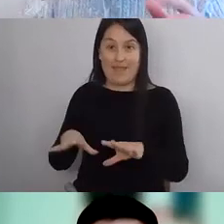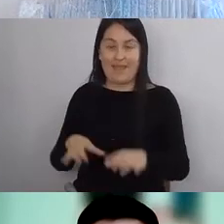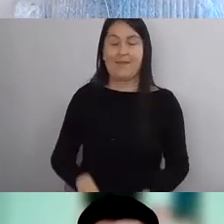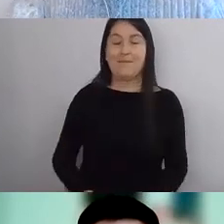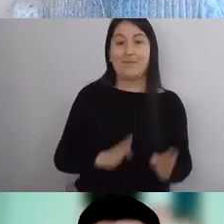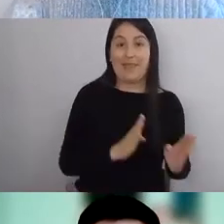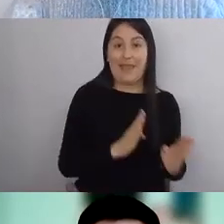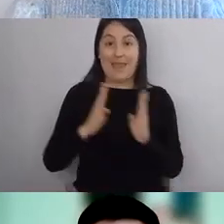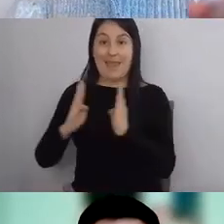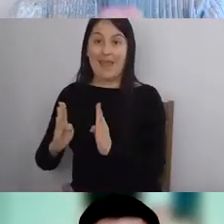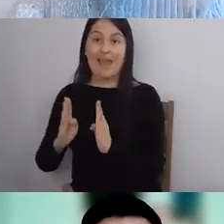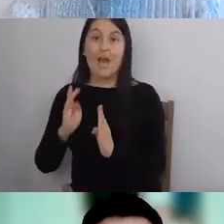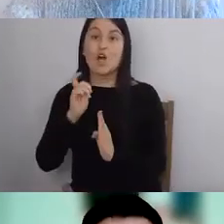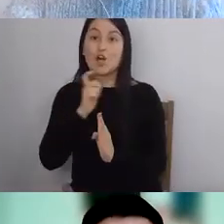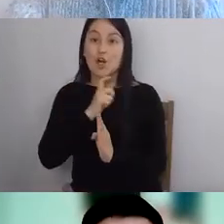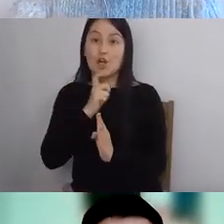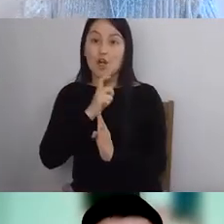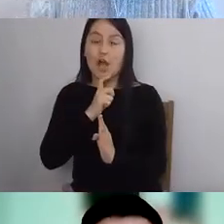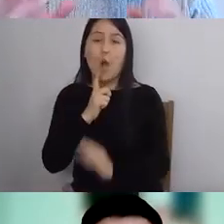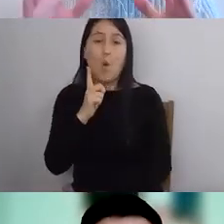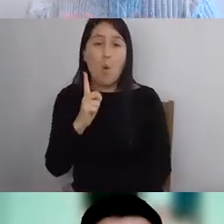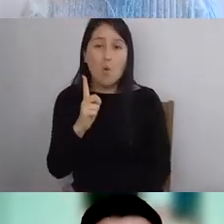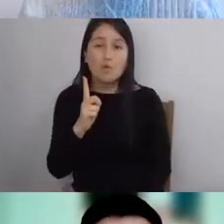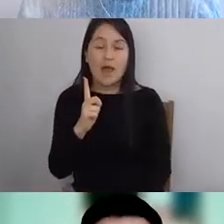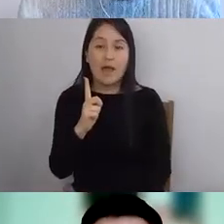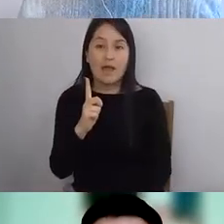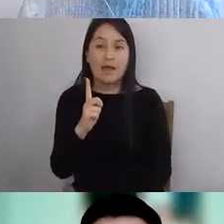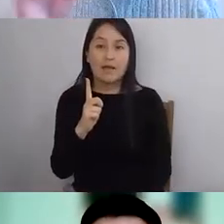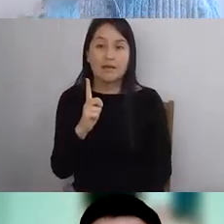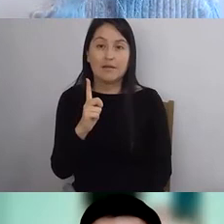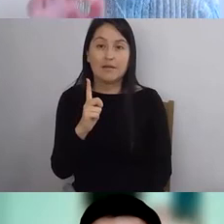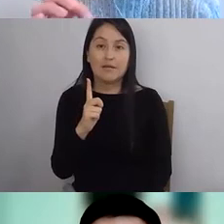en color rojo, les tengo una única cosa.